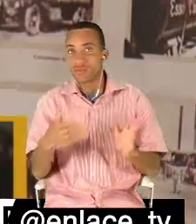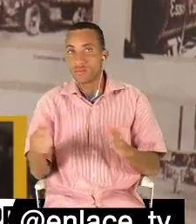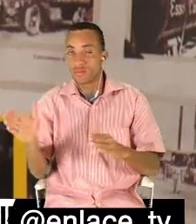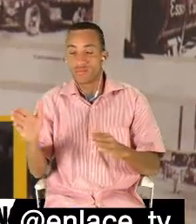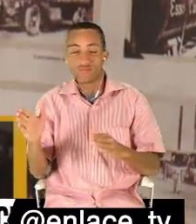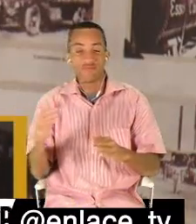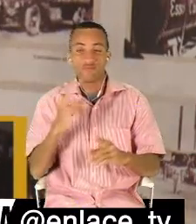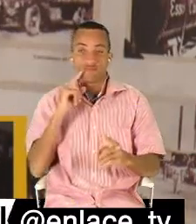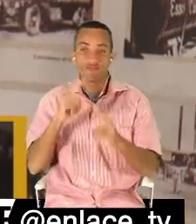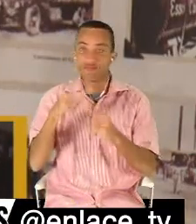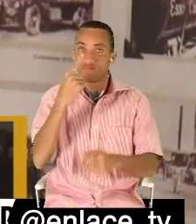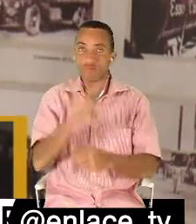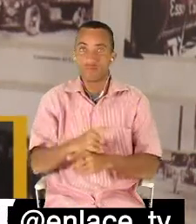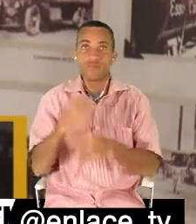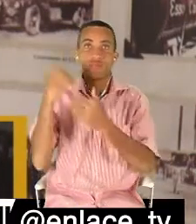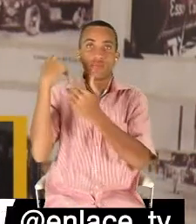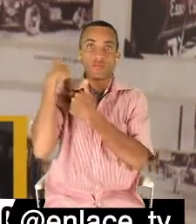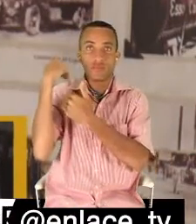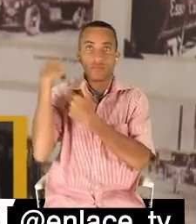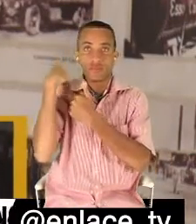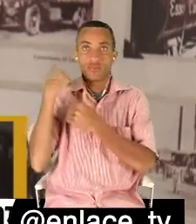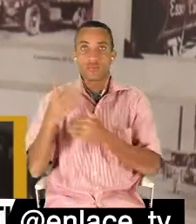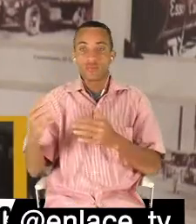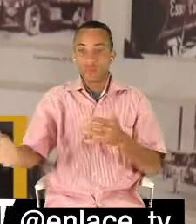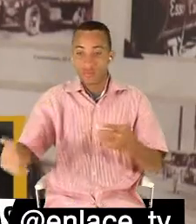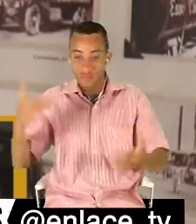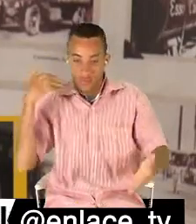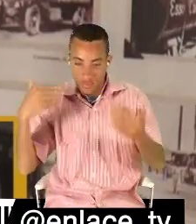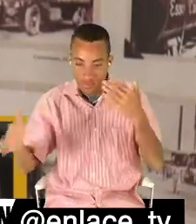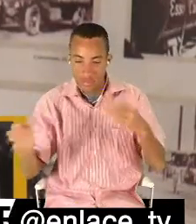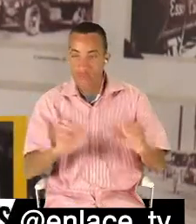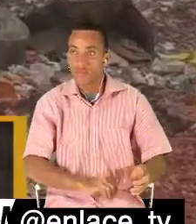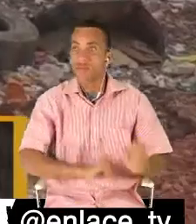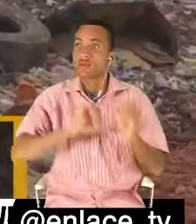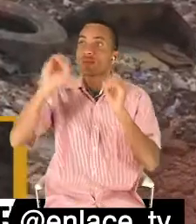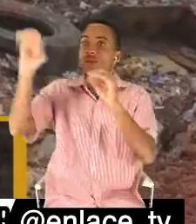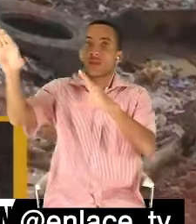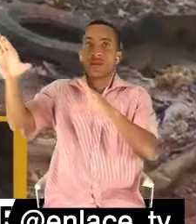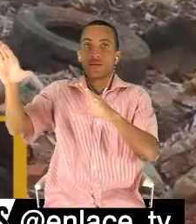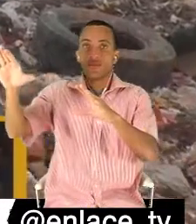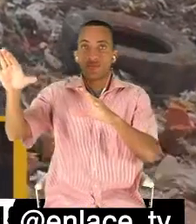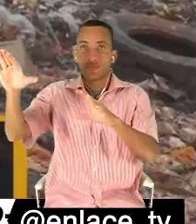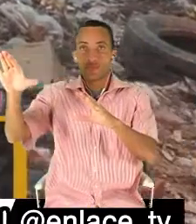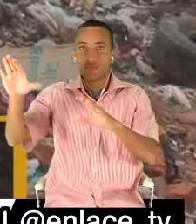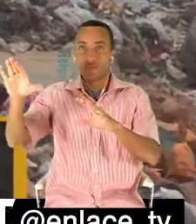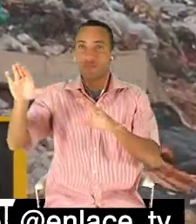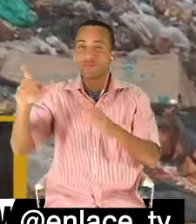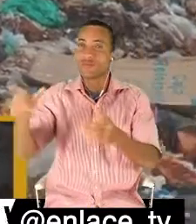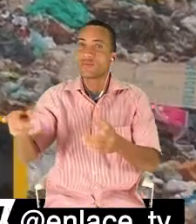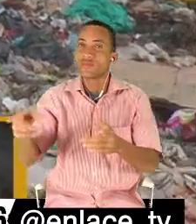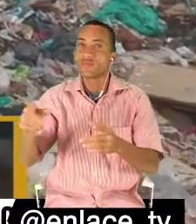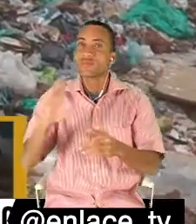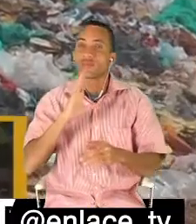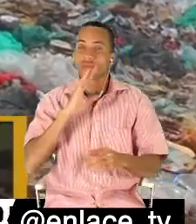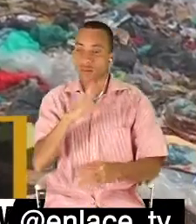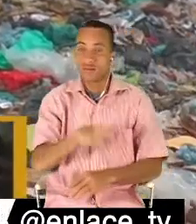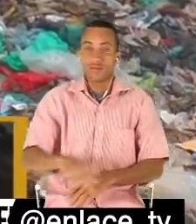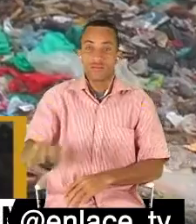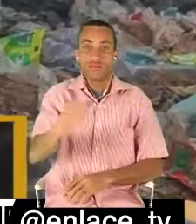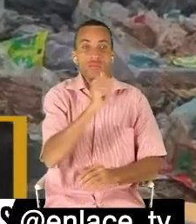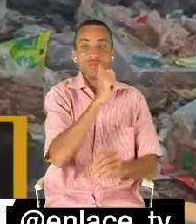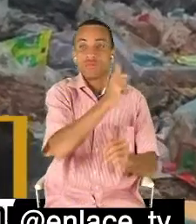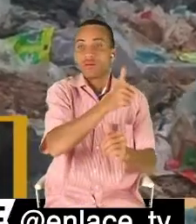la responsabilidad desde la recolección, el transporte y la disposición final de los residuos es de los municipios, quienes